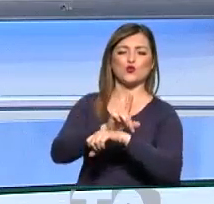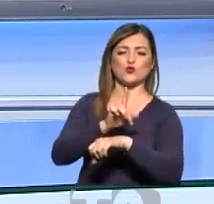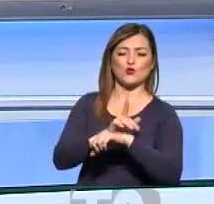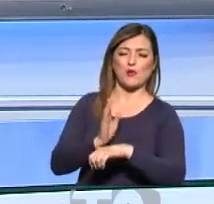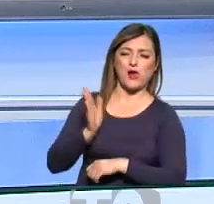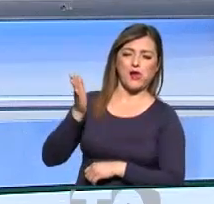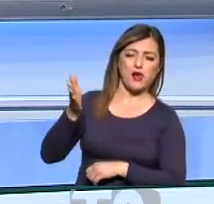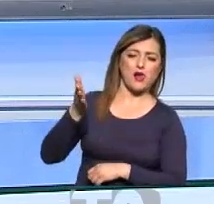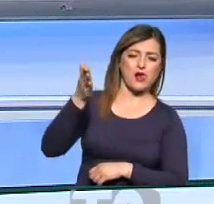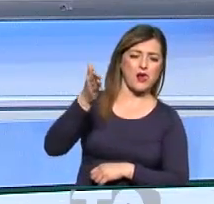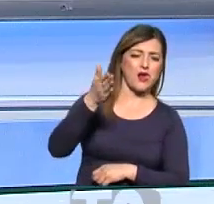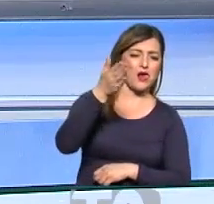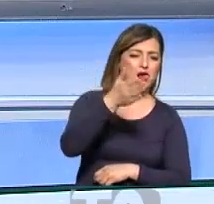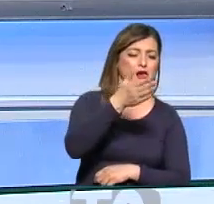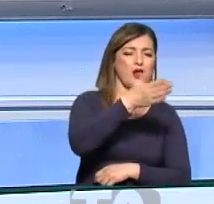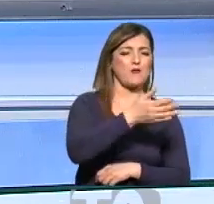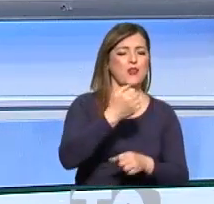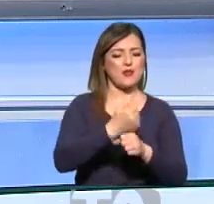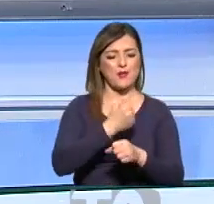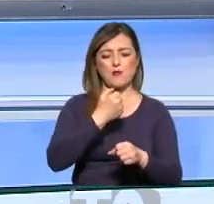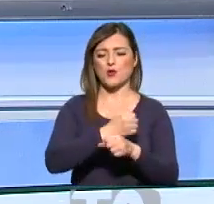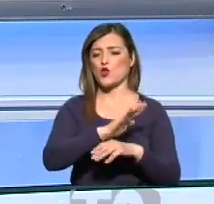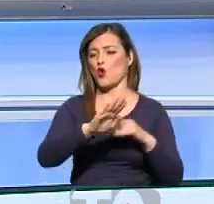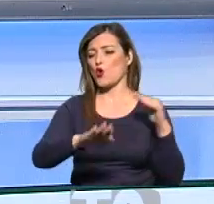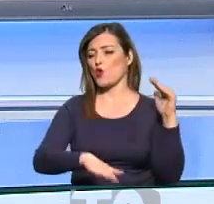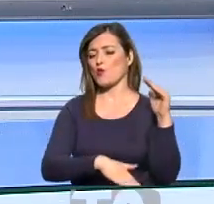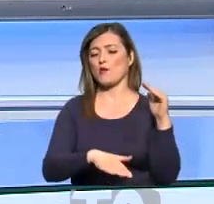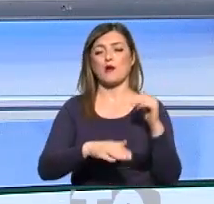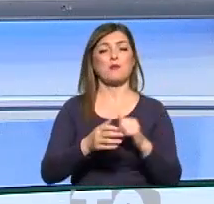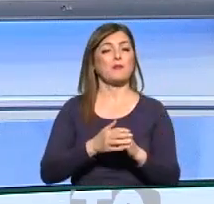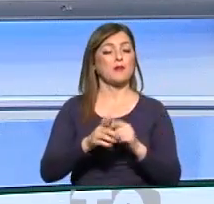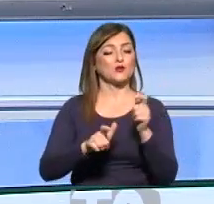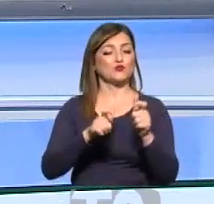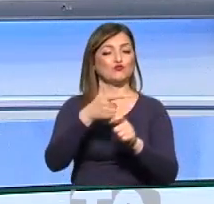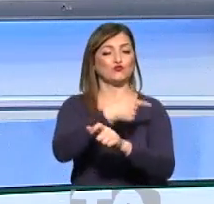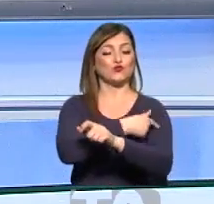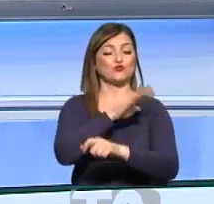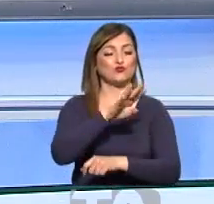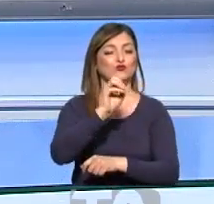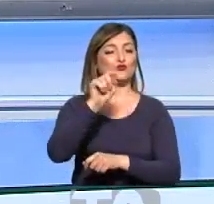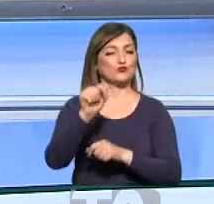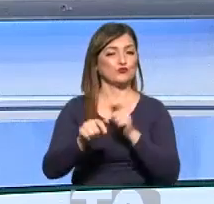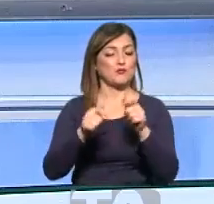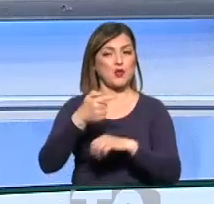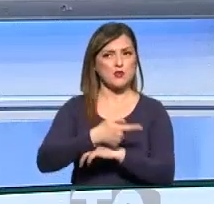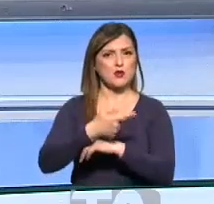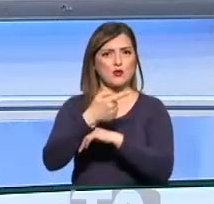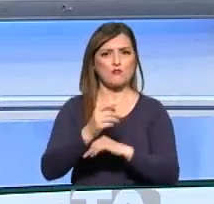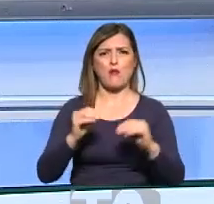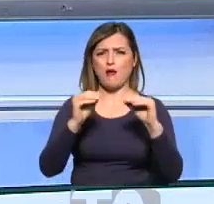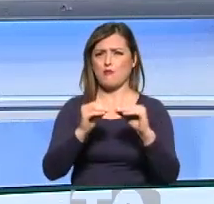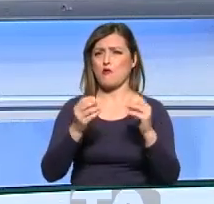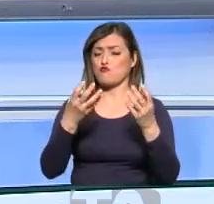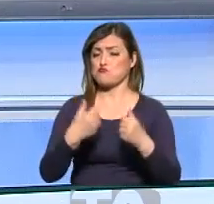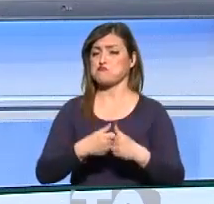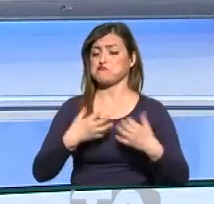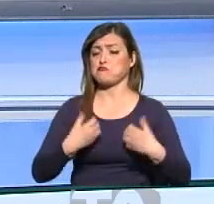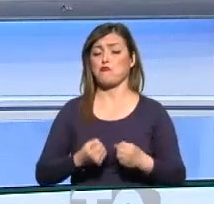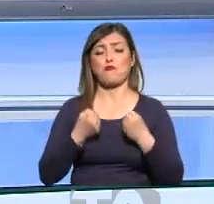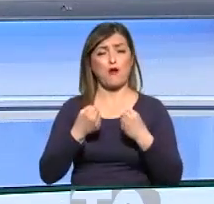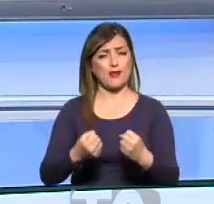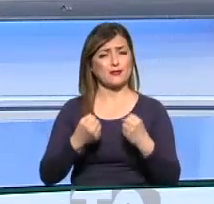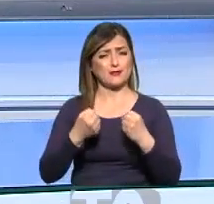de 400.000 personas en una jornada, aunque en la última semana se han batido récord diarios de vacunación de todo el